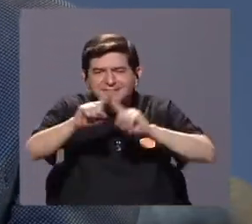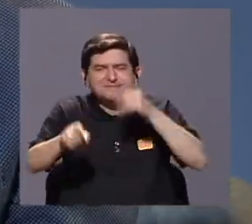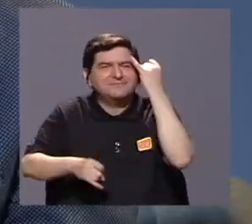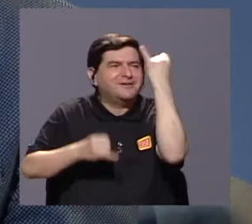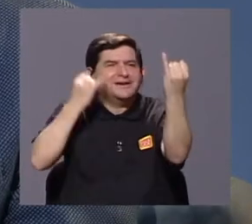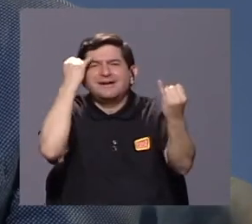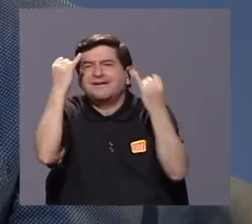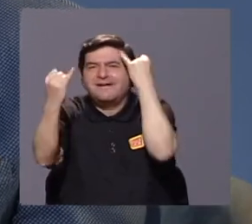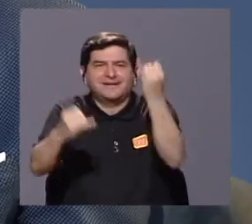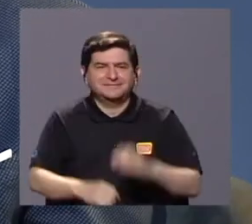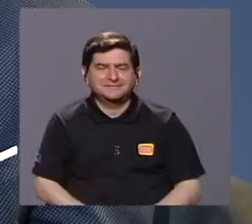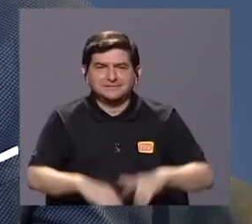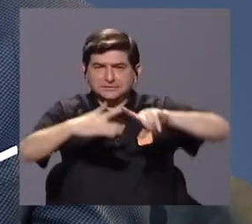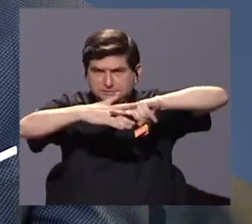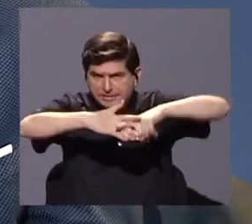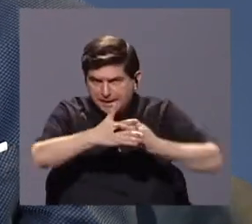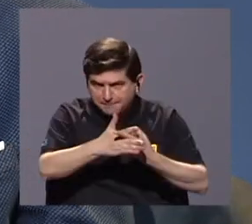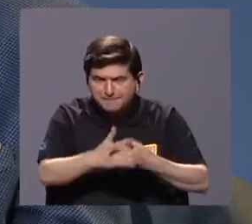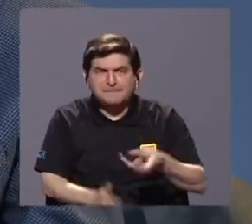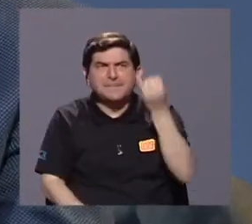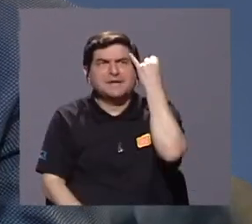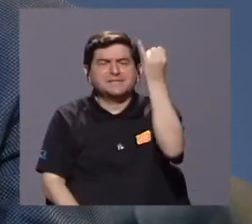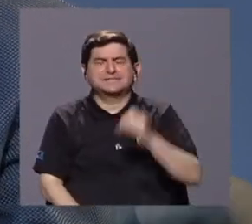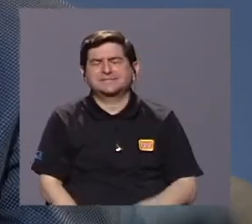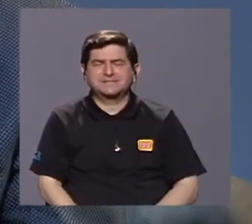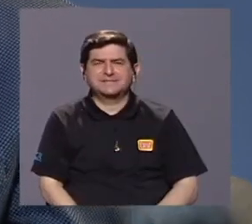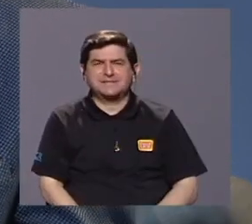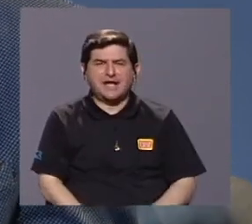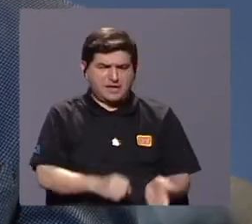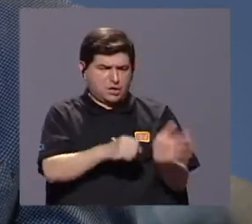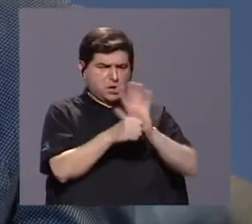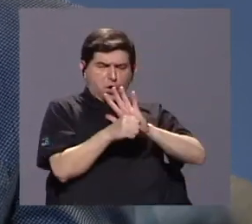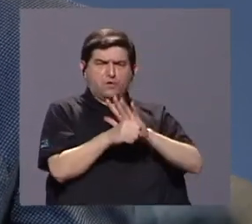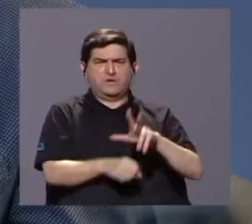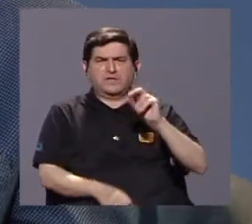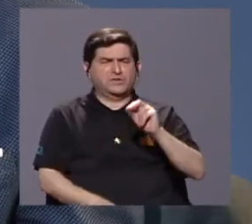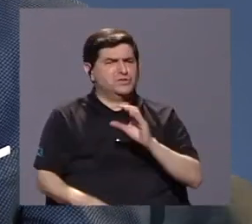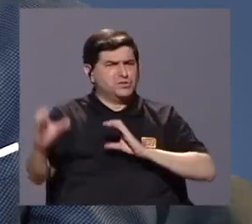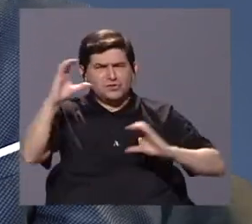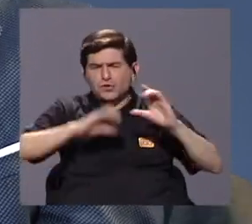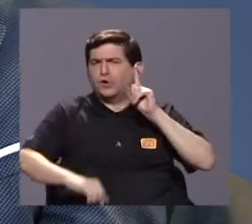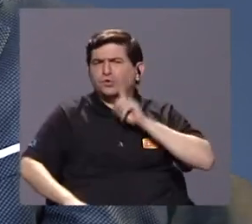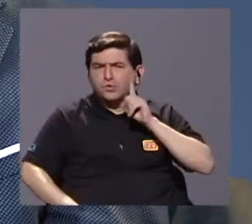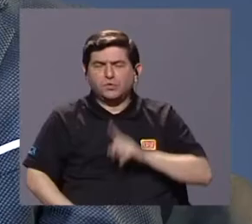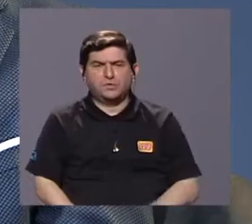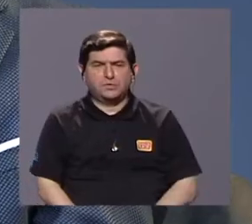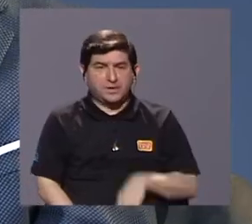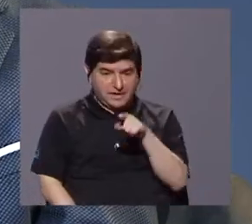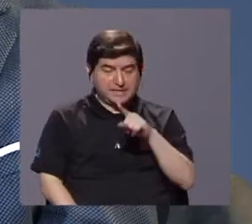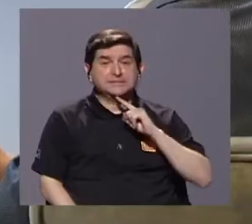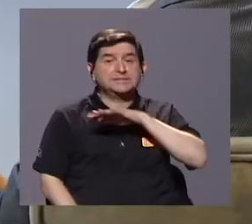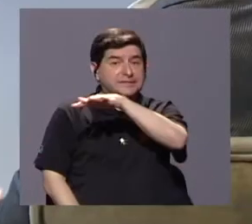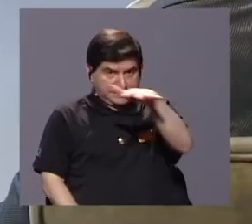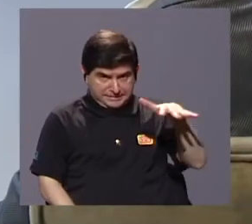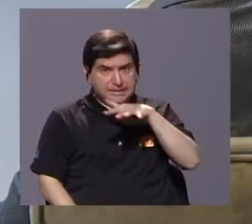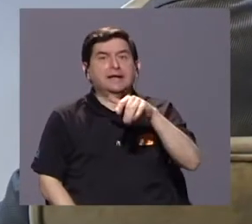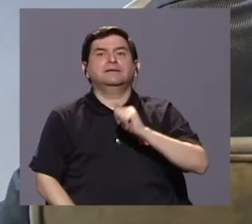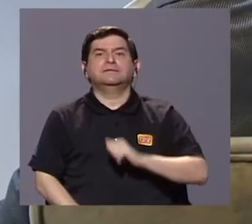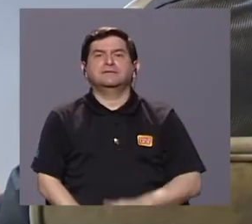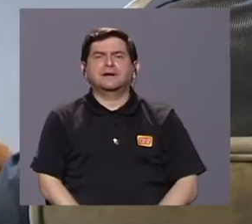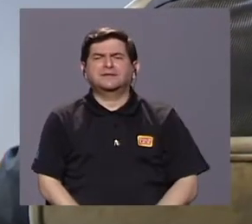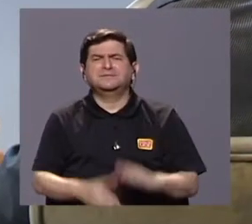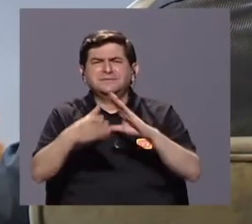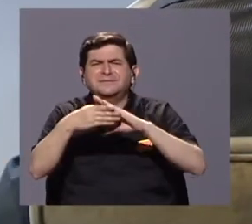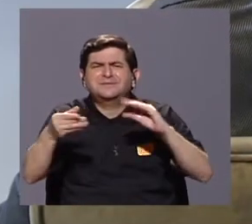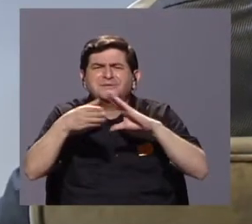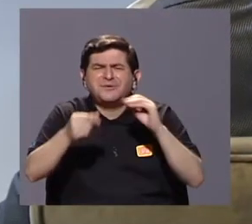Y comenzamos con esta idea: COVID-19 no es ciencia ficción, es una realidad. Coméntenos